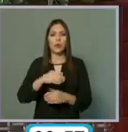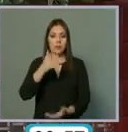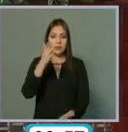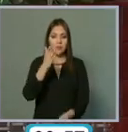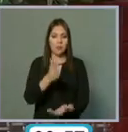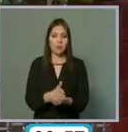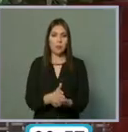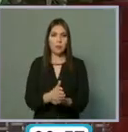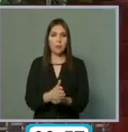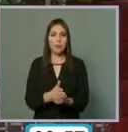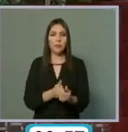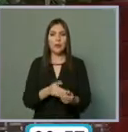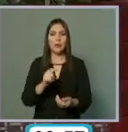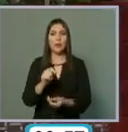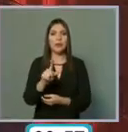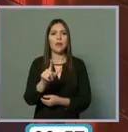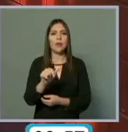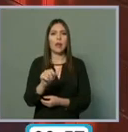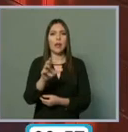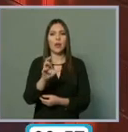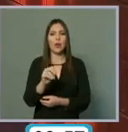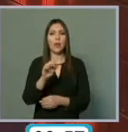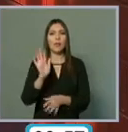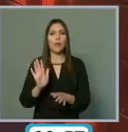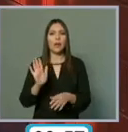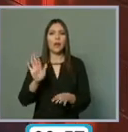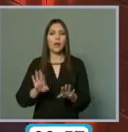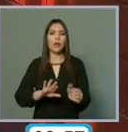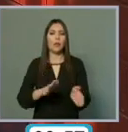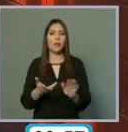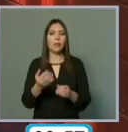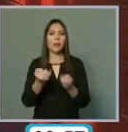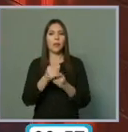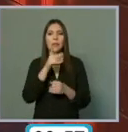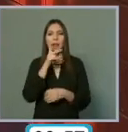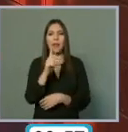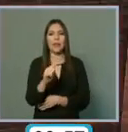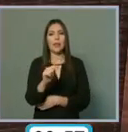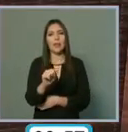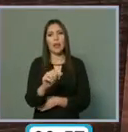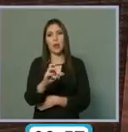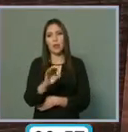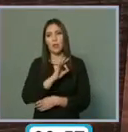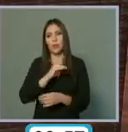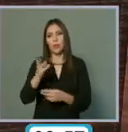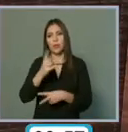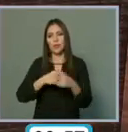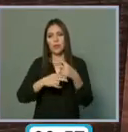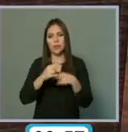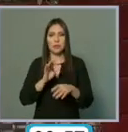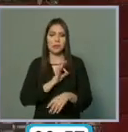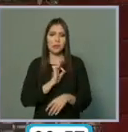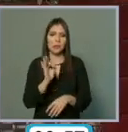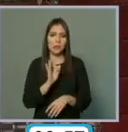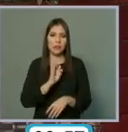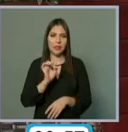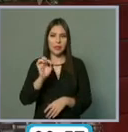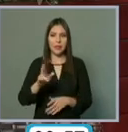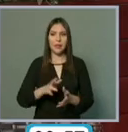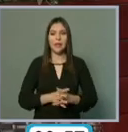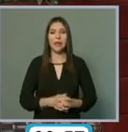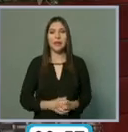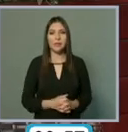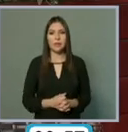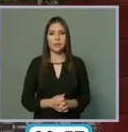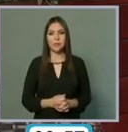mitad. Eso Entonces, es tlaco. Tlaco, que es más parecido como al taco. Por ahí podría venir. Por eso Y se llamaba si- tlaco en los cuartos de real en la